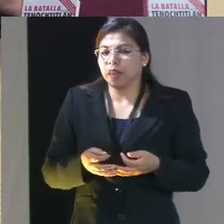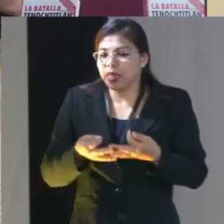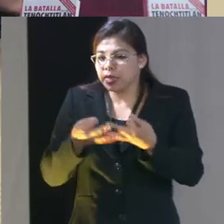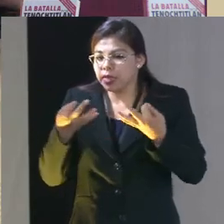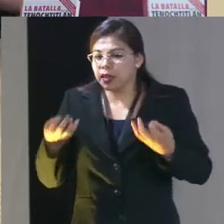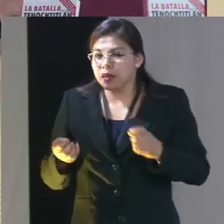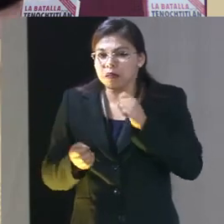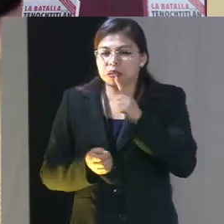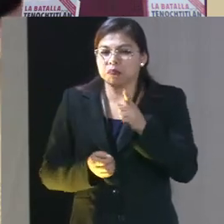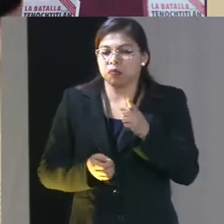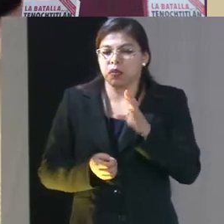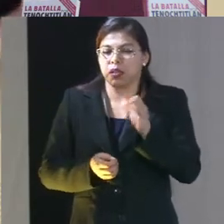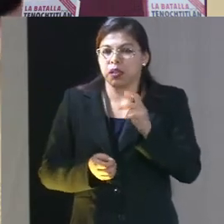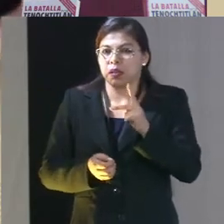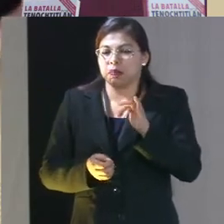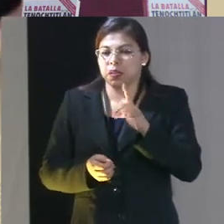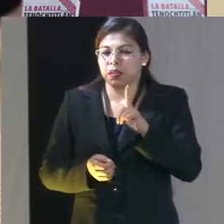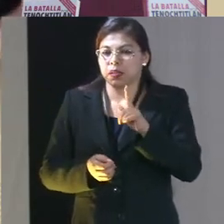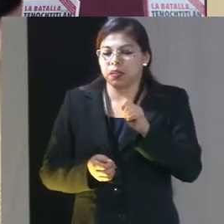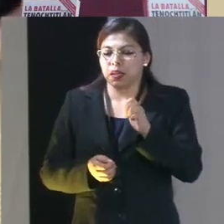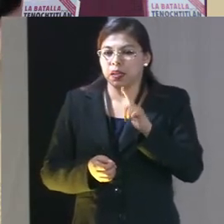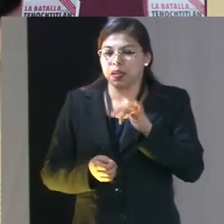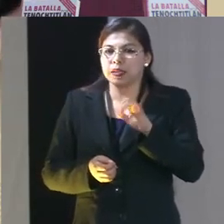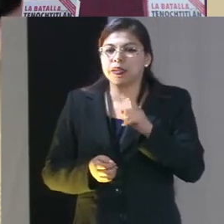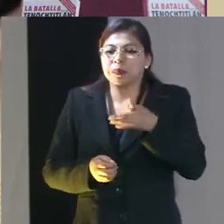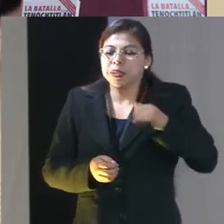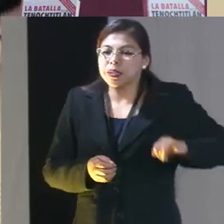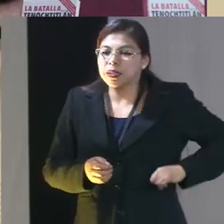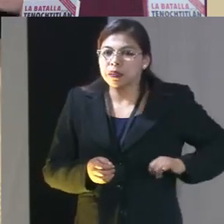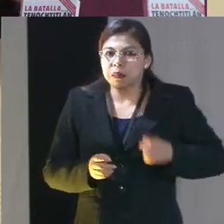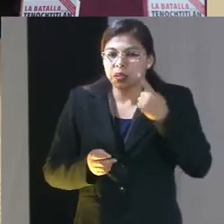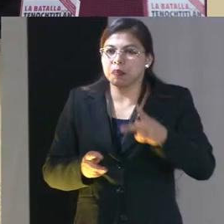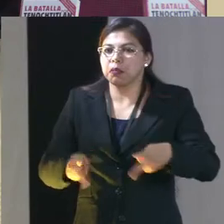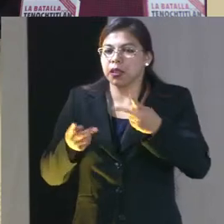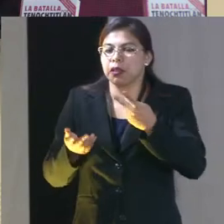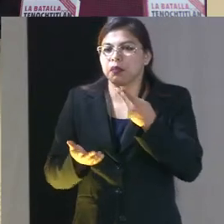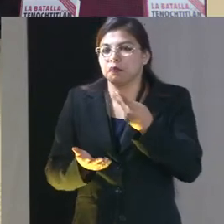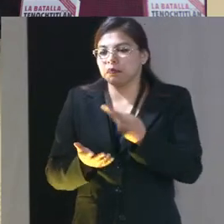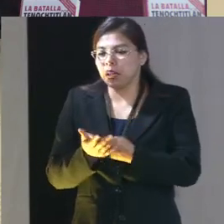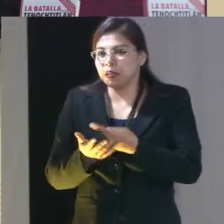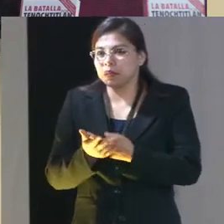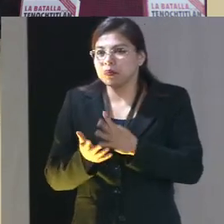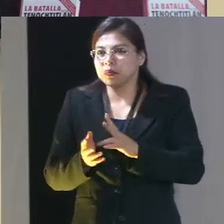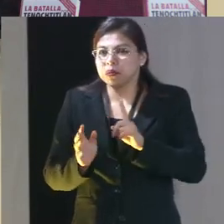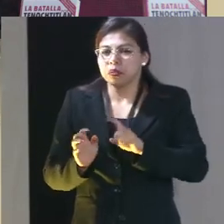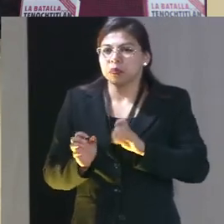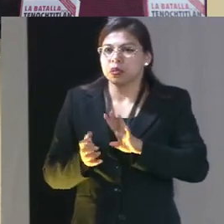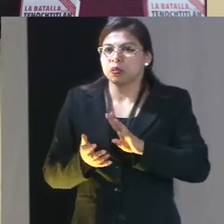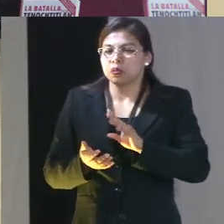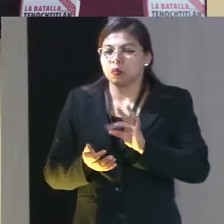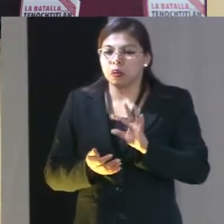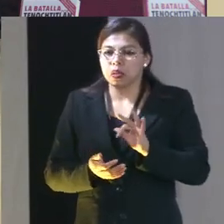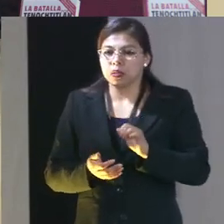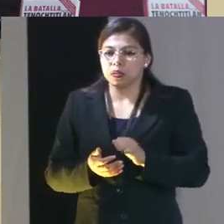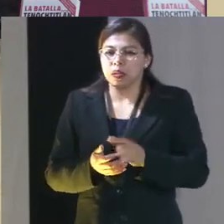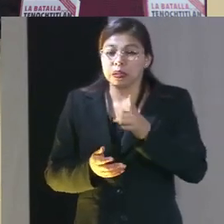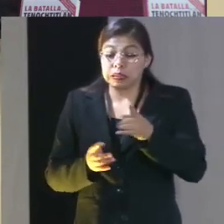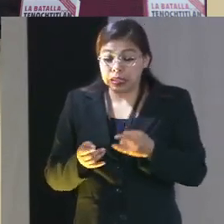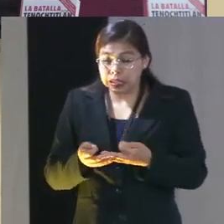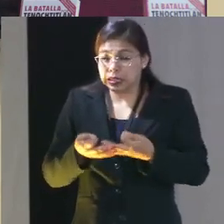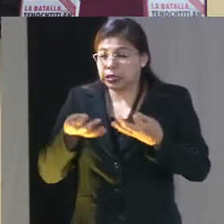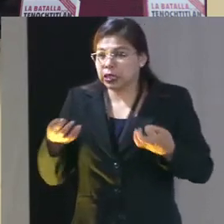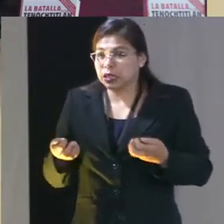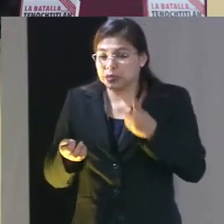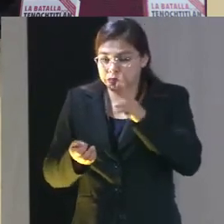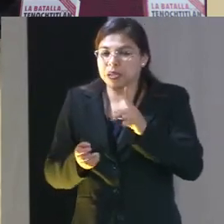capitalista? Básicamente con la minería de plata a partir de 1540. Y en ese momento, estas tierras empiezan